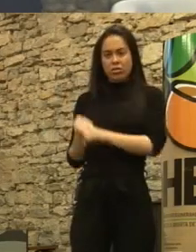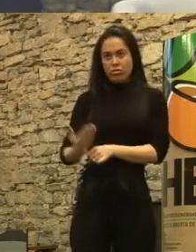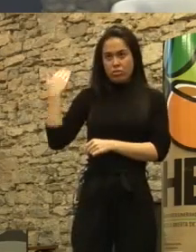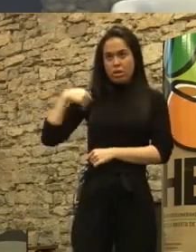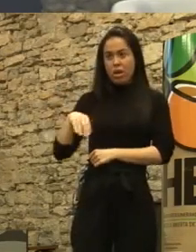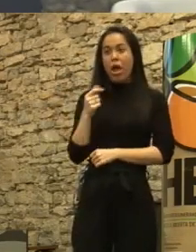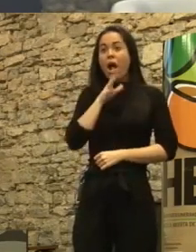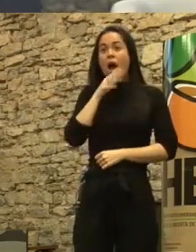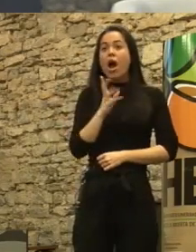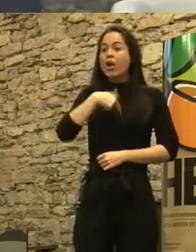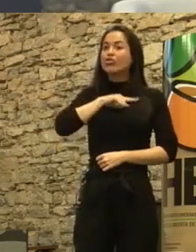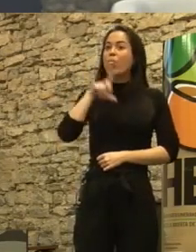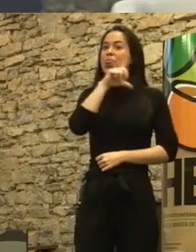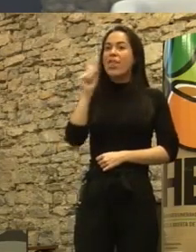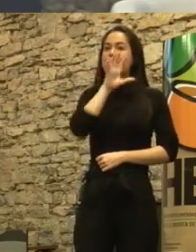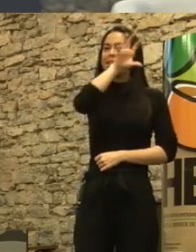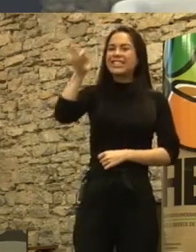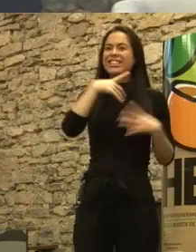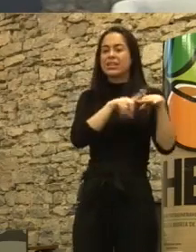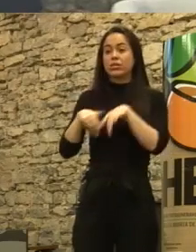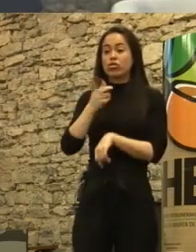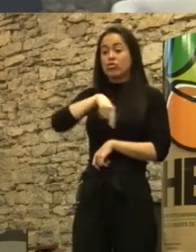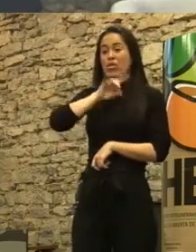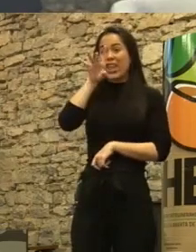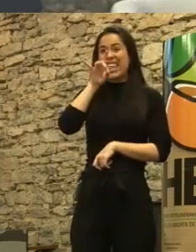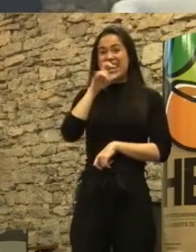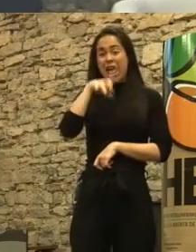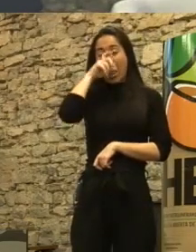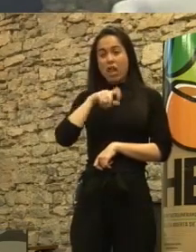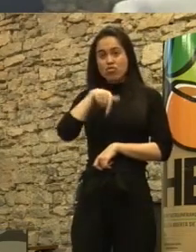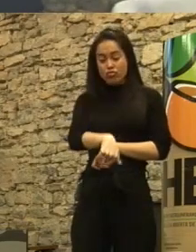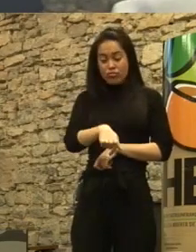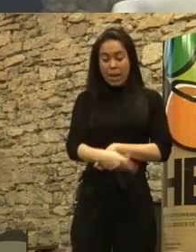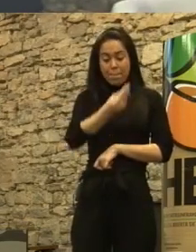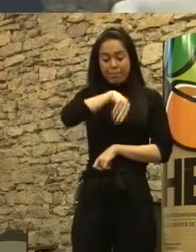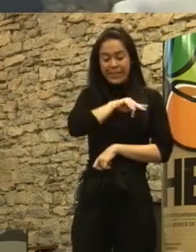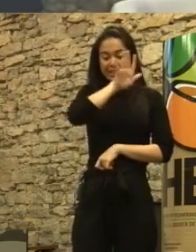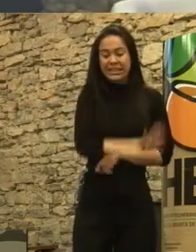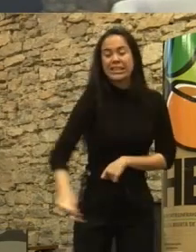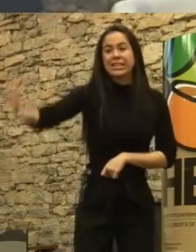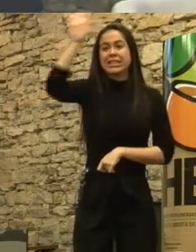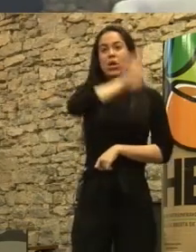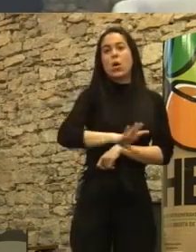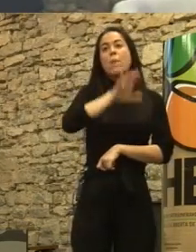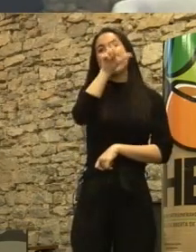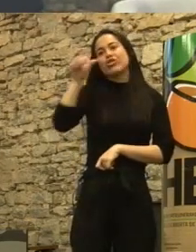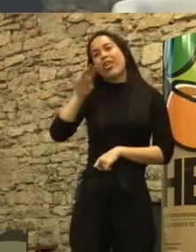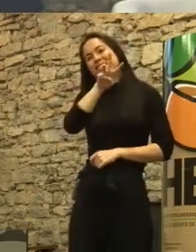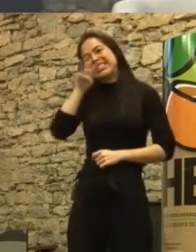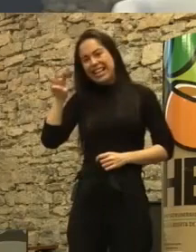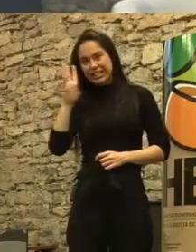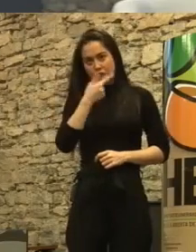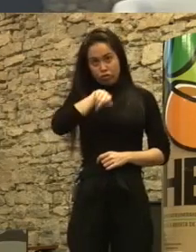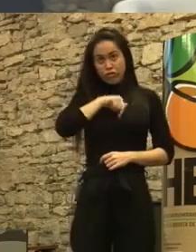está en 100 países, se creó en España hace 15 años, con 33 emprendedores sociales o emprendedoras